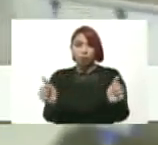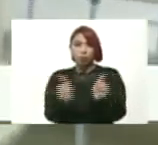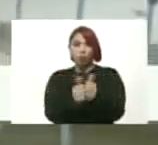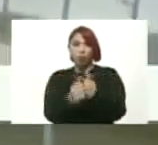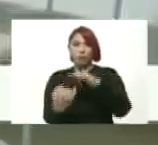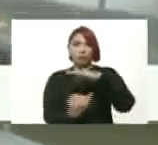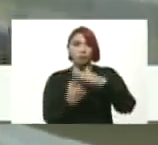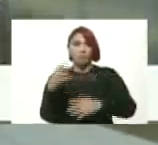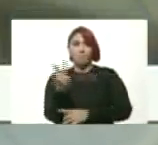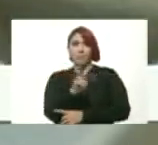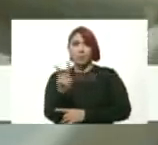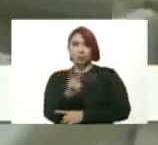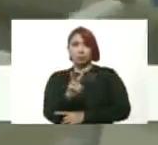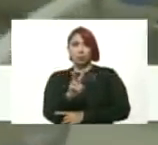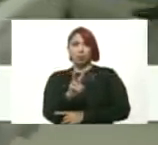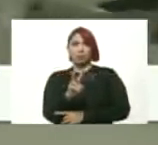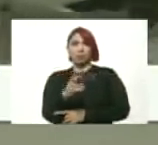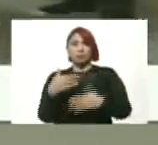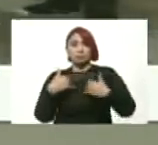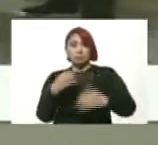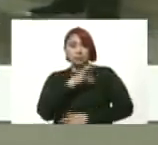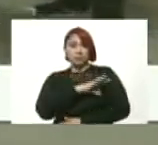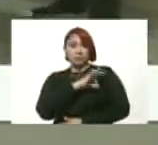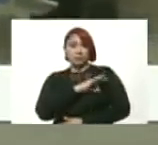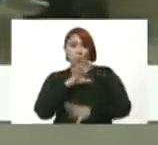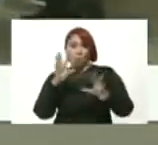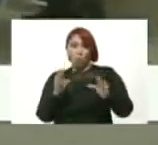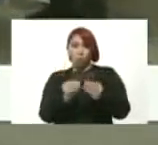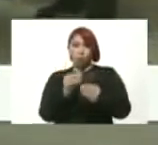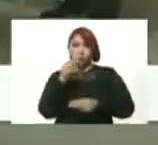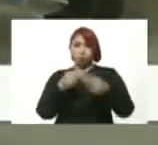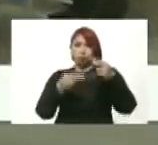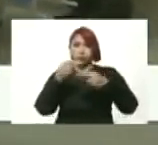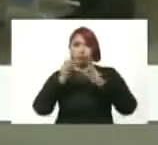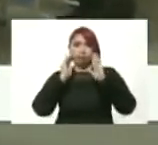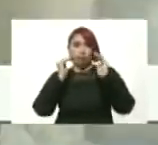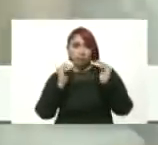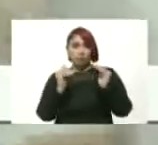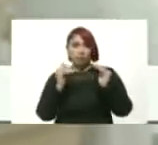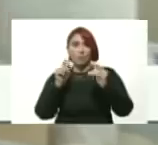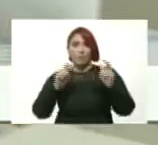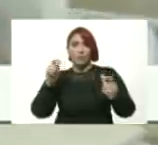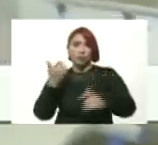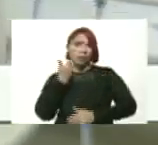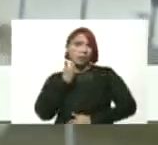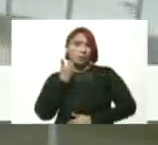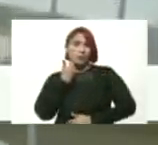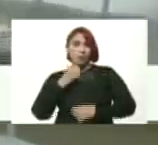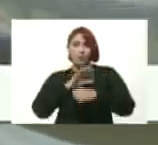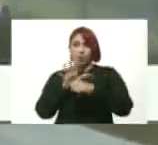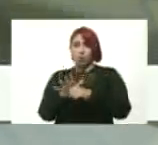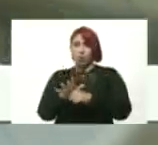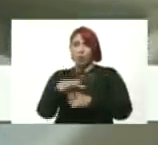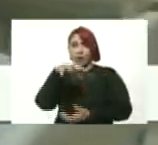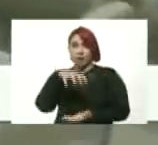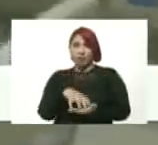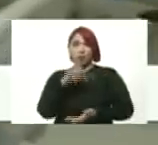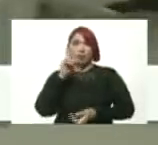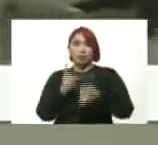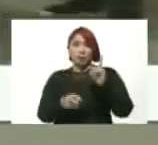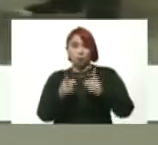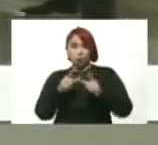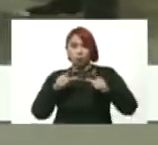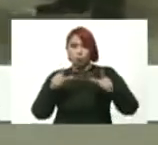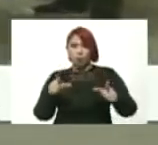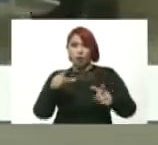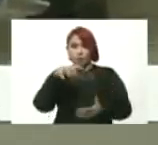instituto venezolano de los seguros sociales hemos logrado concluir esta obra que atenderá a los pacientes con kobe del estado y de algunas zonas de la región